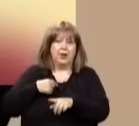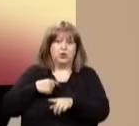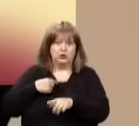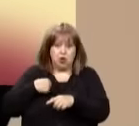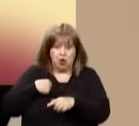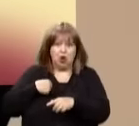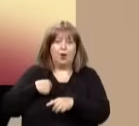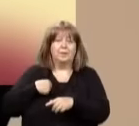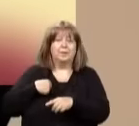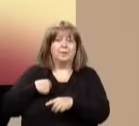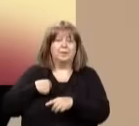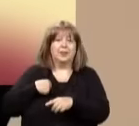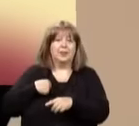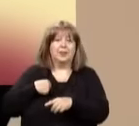decir